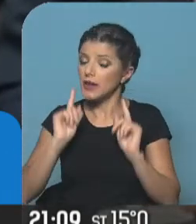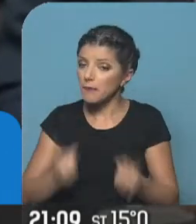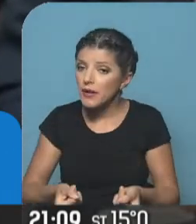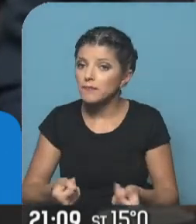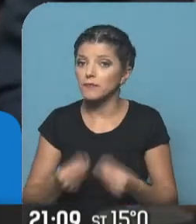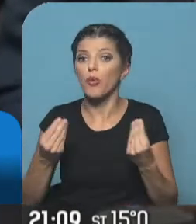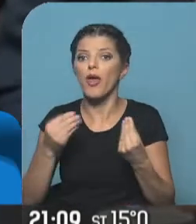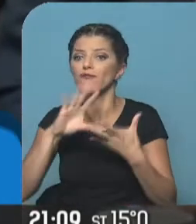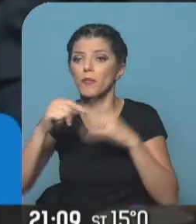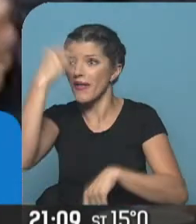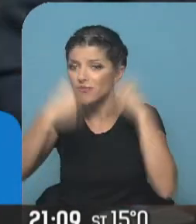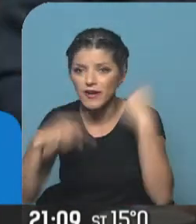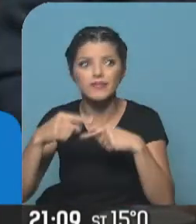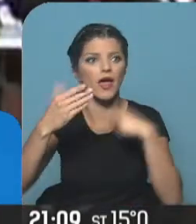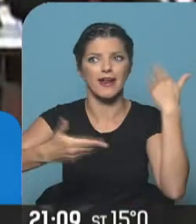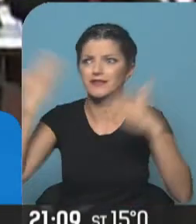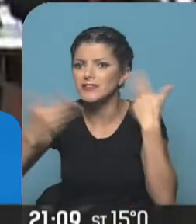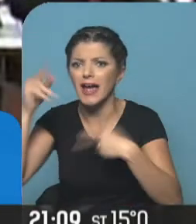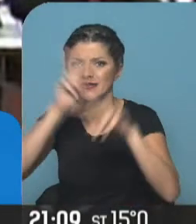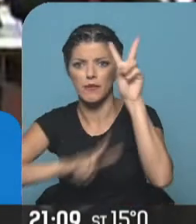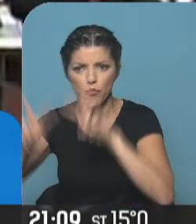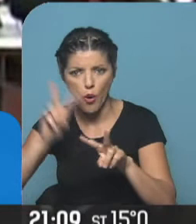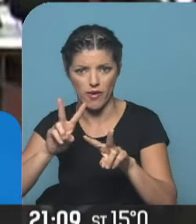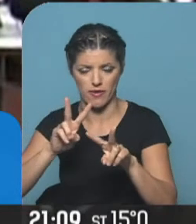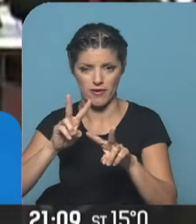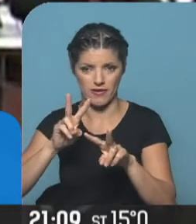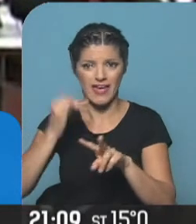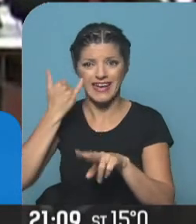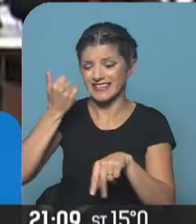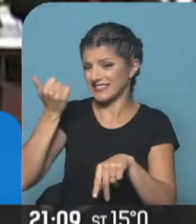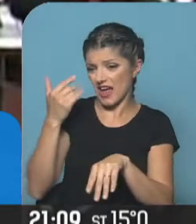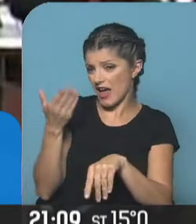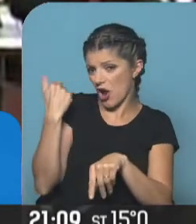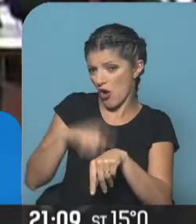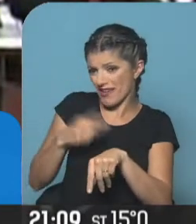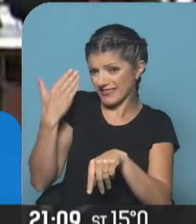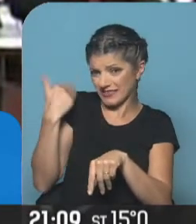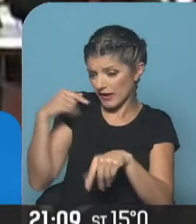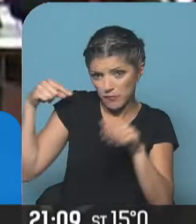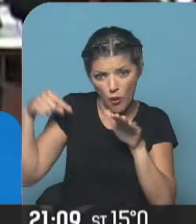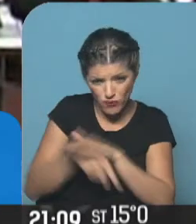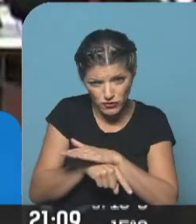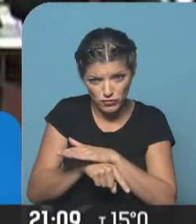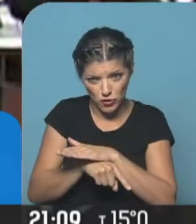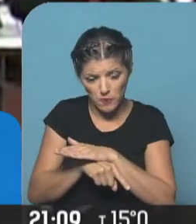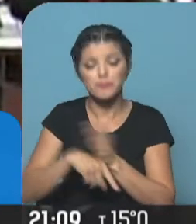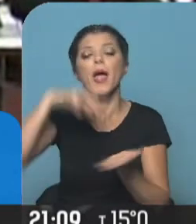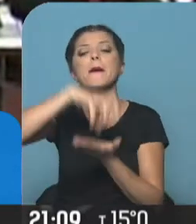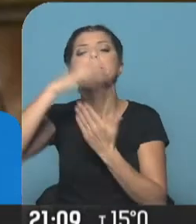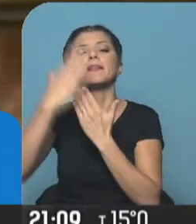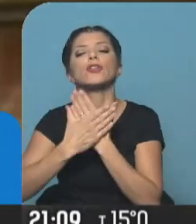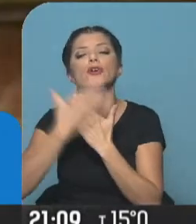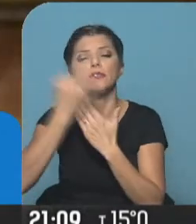las líneas de búsqueda y de rastrillaje que se han intensificado en las últimas horas por parte del Ministerio de Seguridad, también